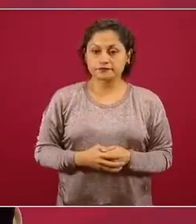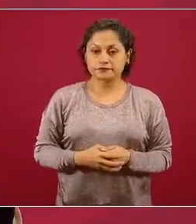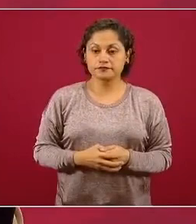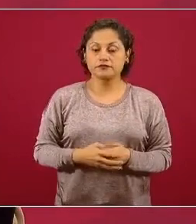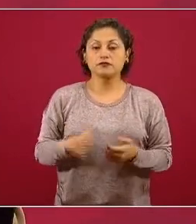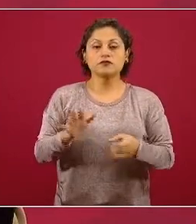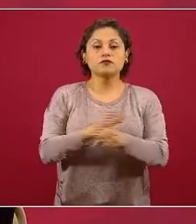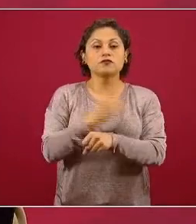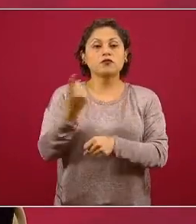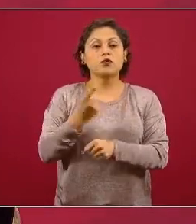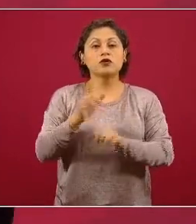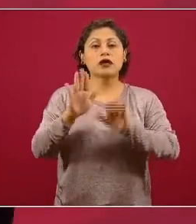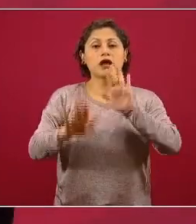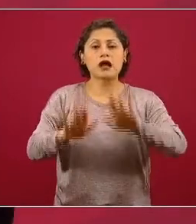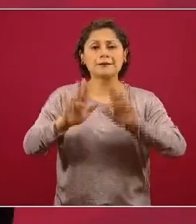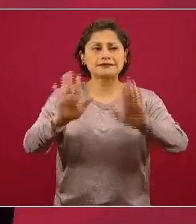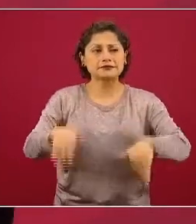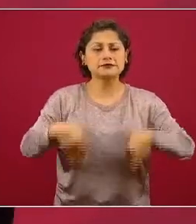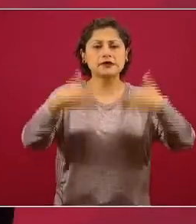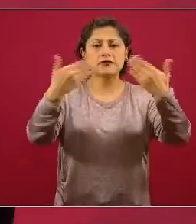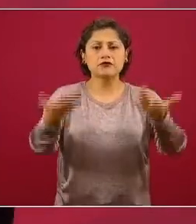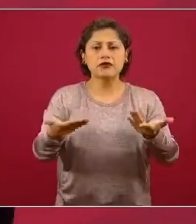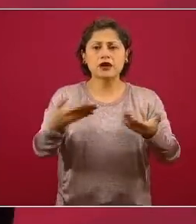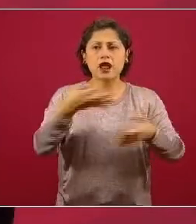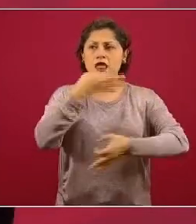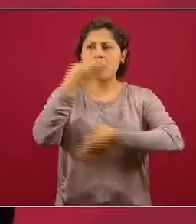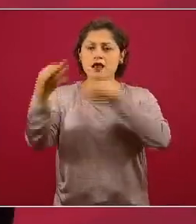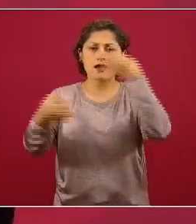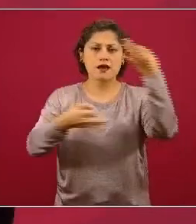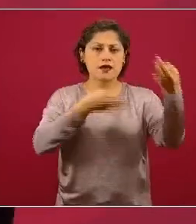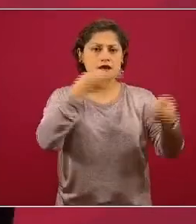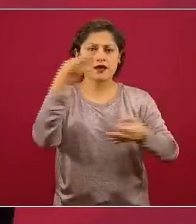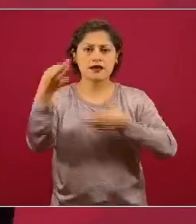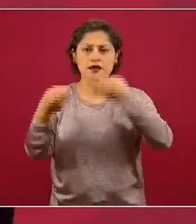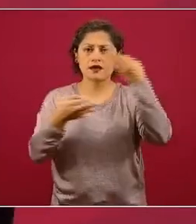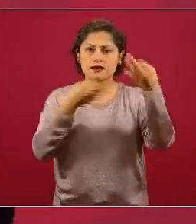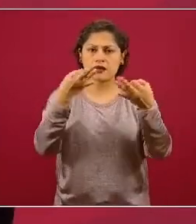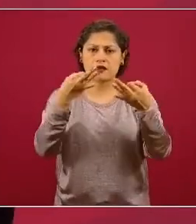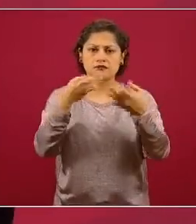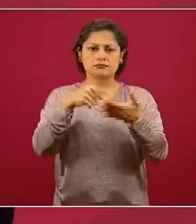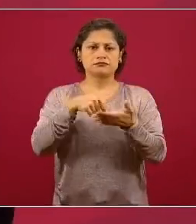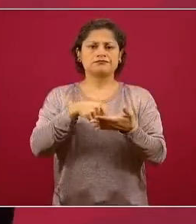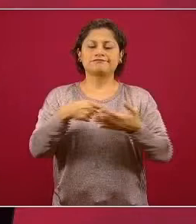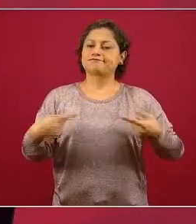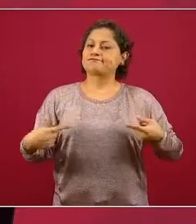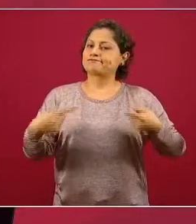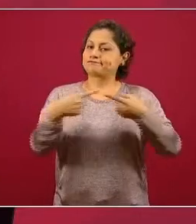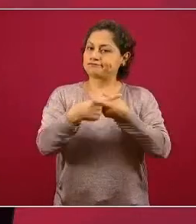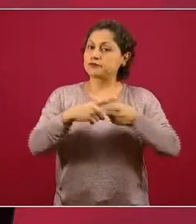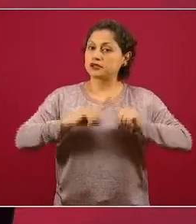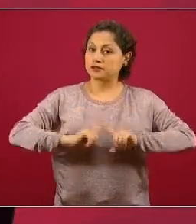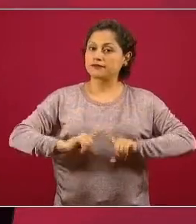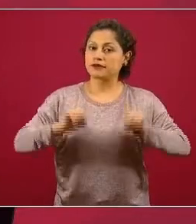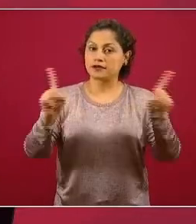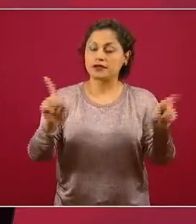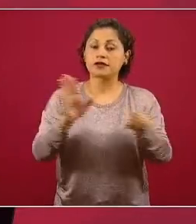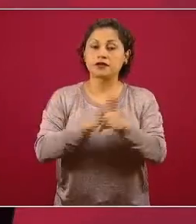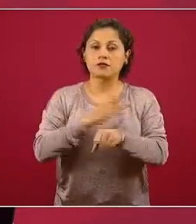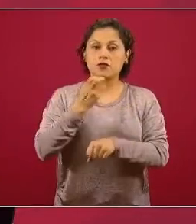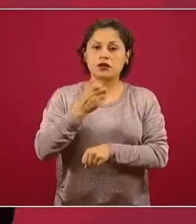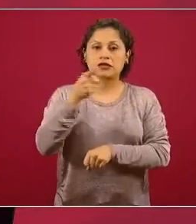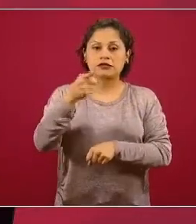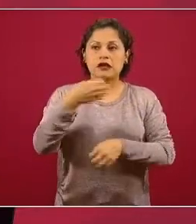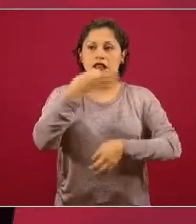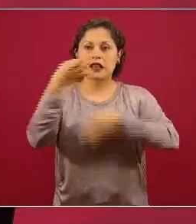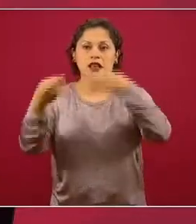hay ruido de información que plantea cosas que son técnicamente incorrectas y por lo tanto se convierten en